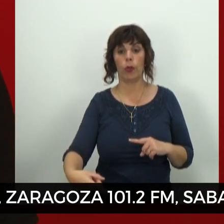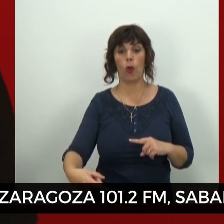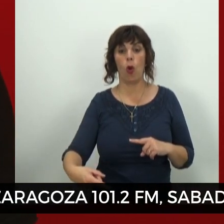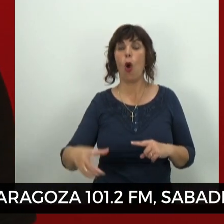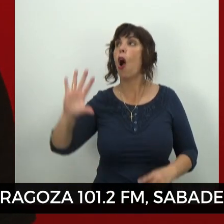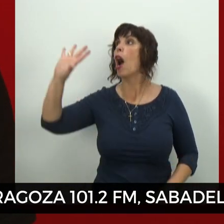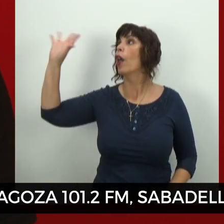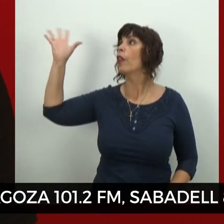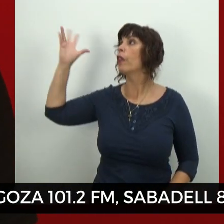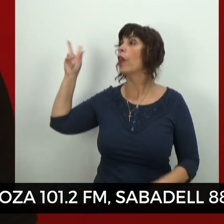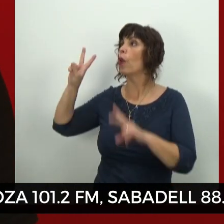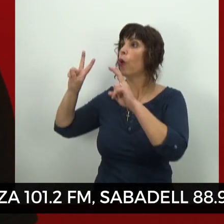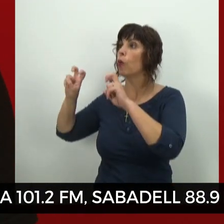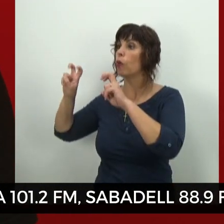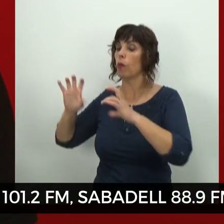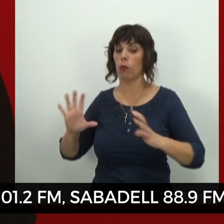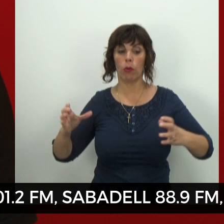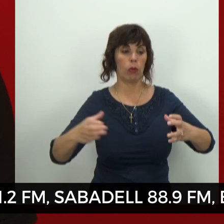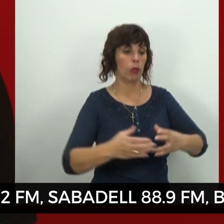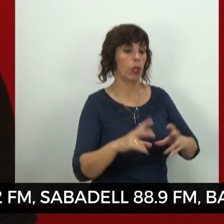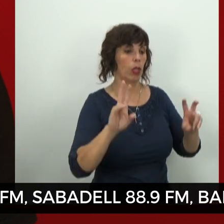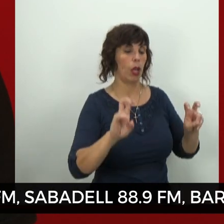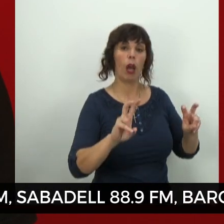cielo y en una nueva tierra.